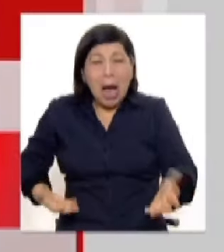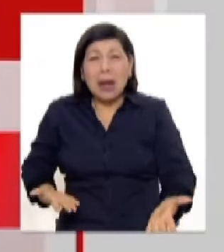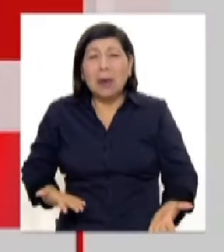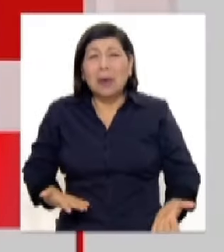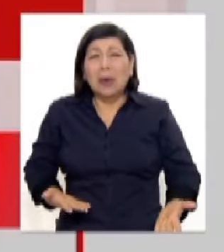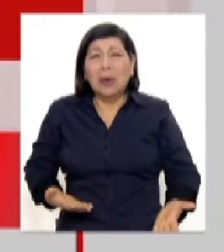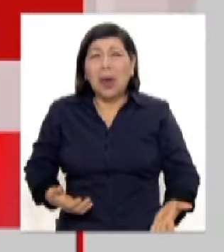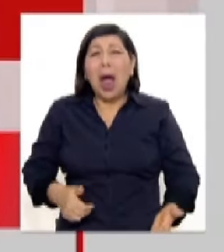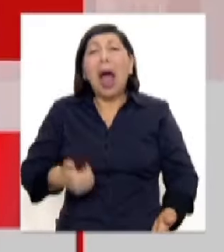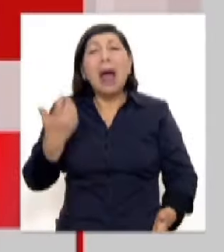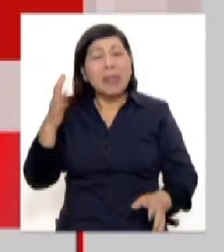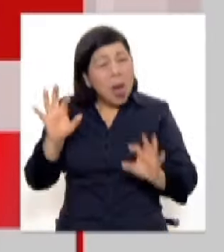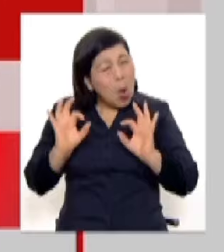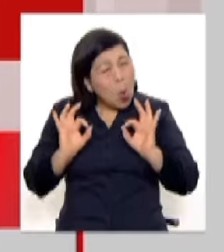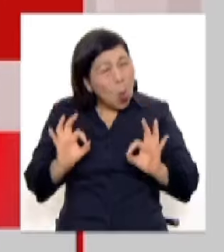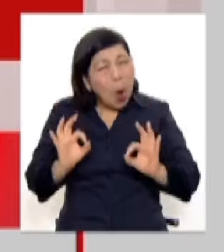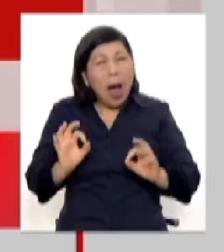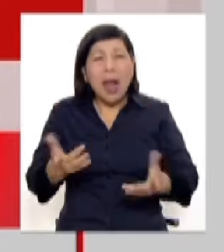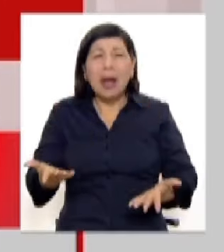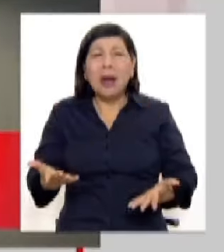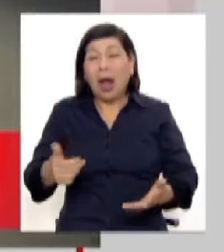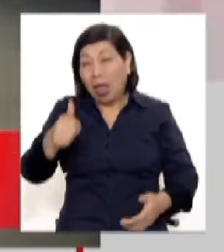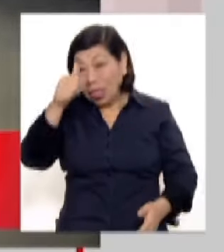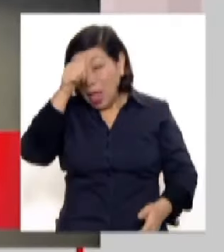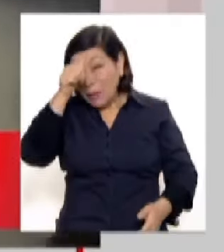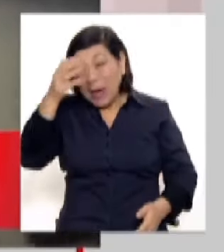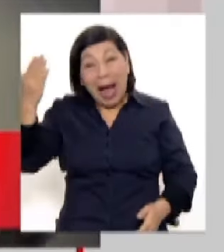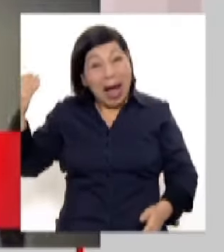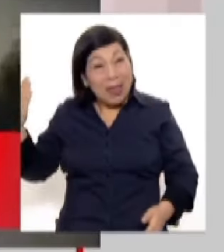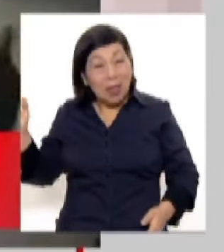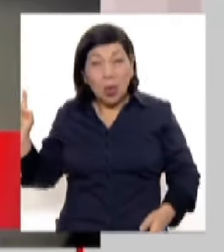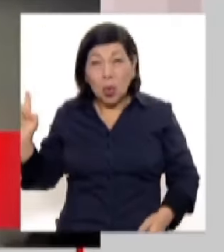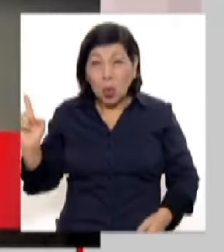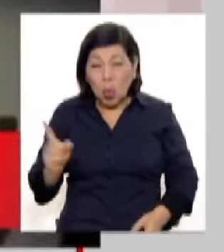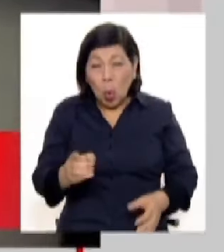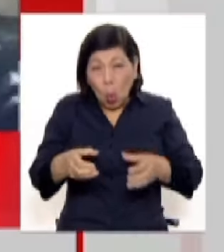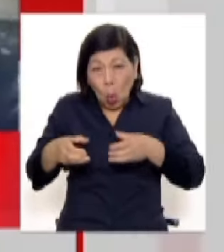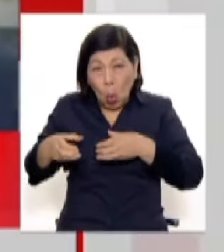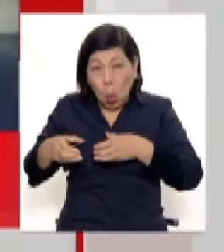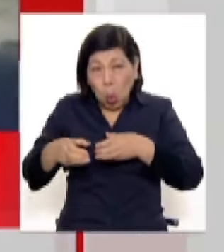O sea, la otra vez también hubo un partido, el domingo, entró